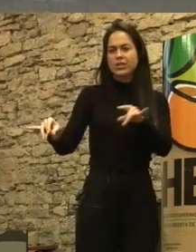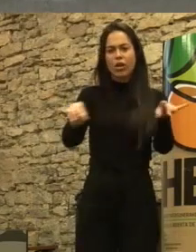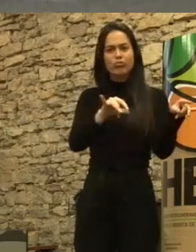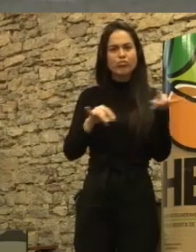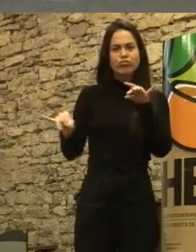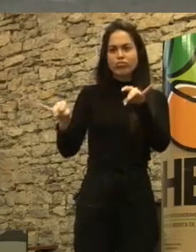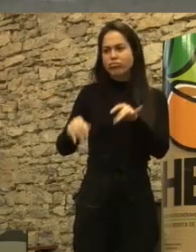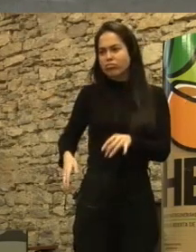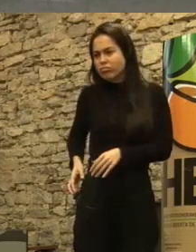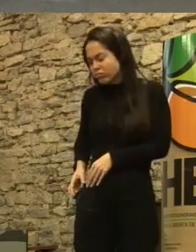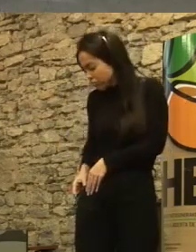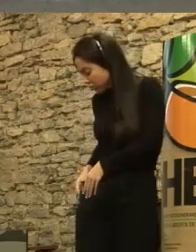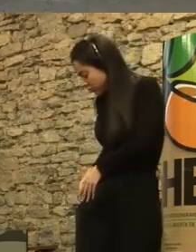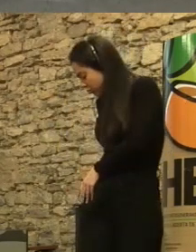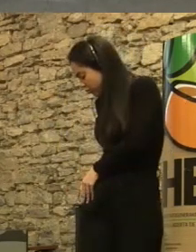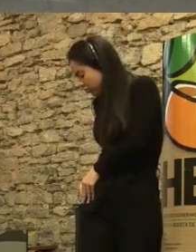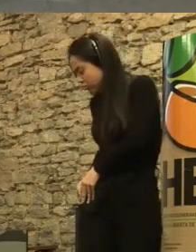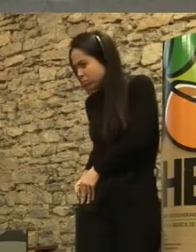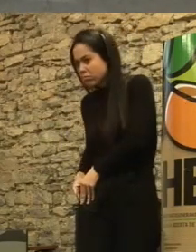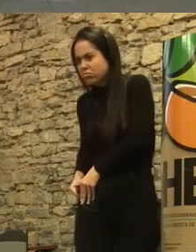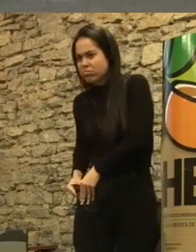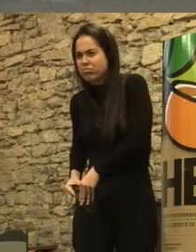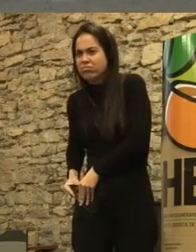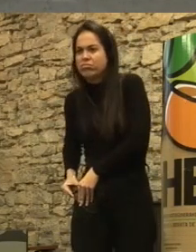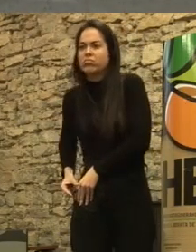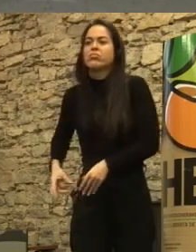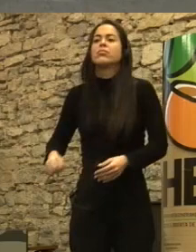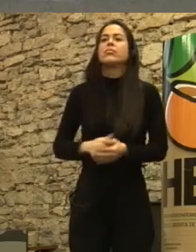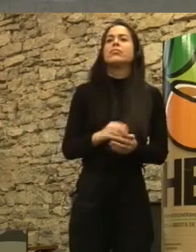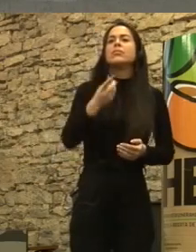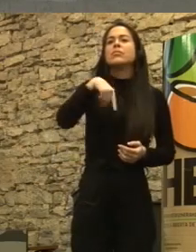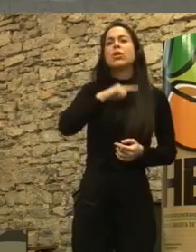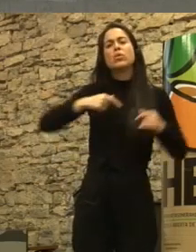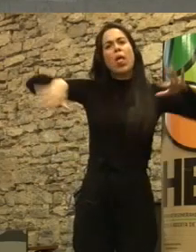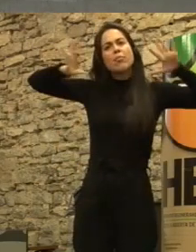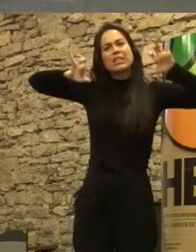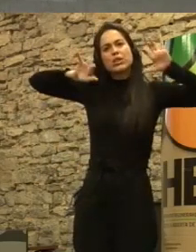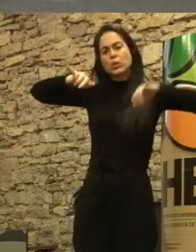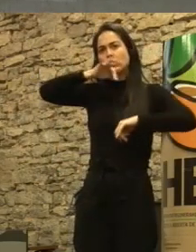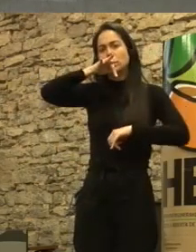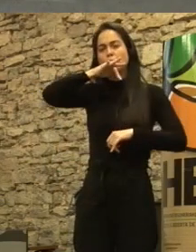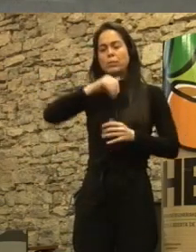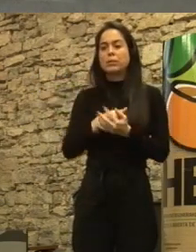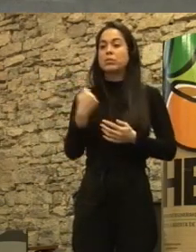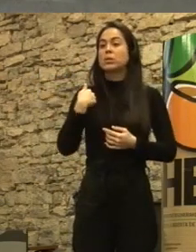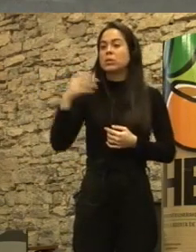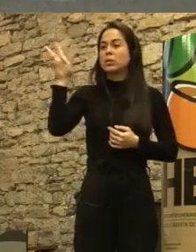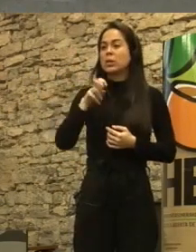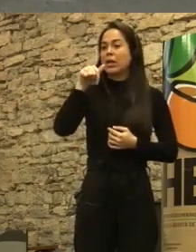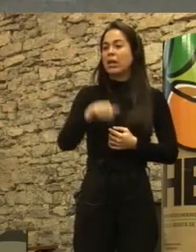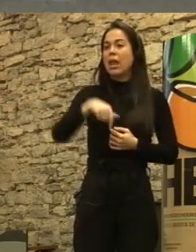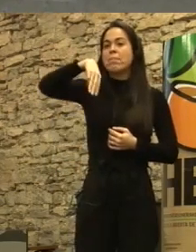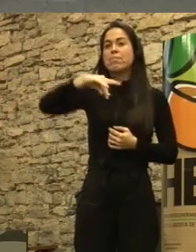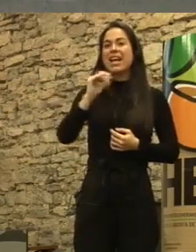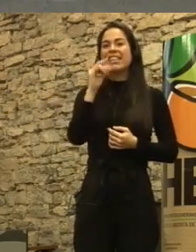muchas cosas que en otras comunidades realmente no estamos todavía aprendiendo, ¿no? A nivel colectivo. Pero por otra parte, yo venía a hablar aquí, vamos a hablar después de maldita.es,